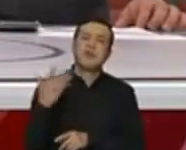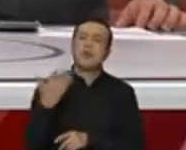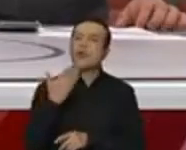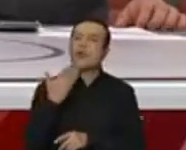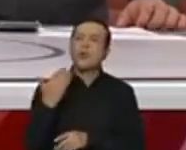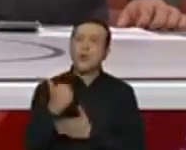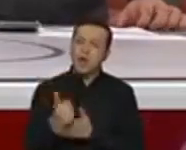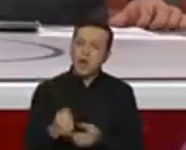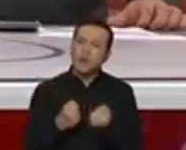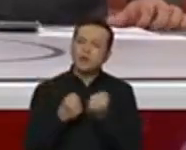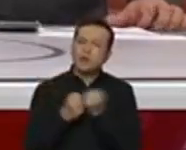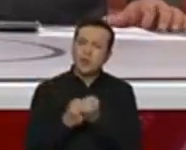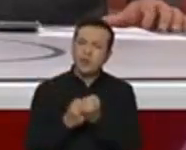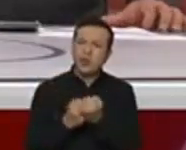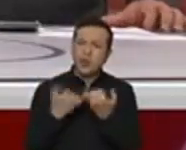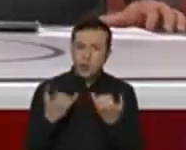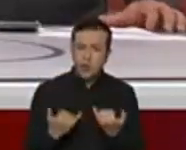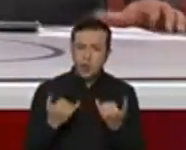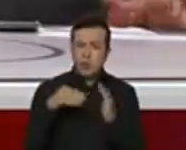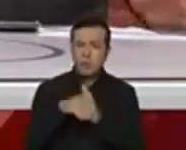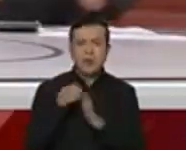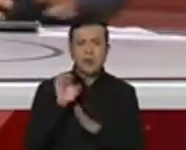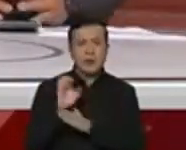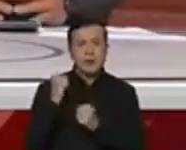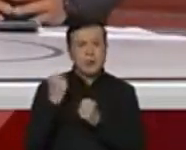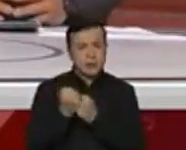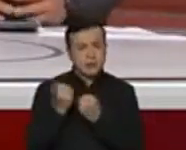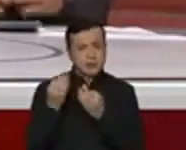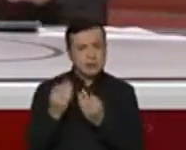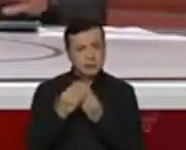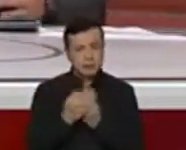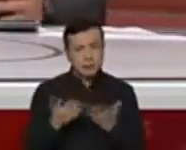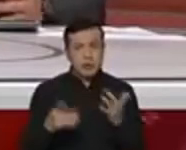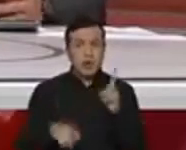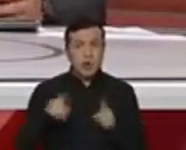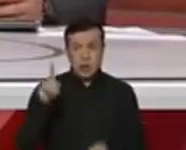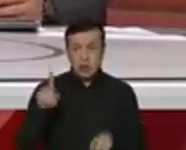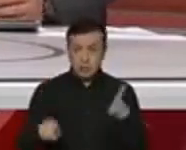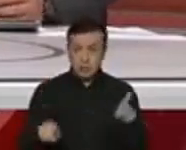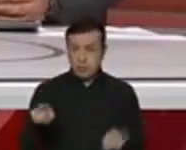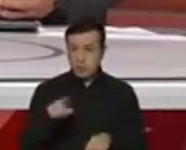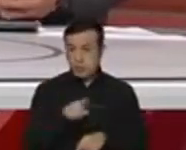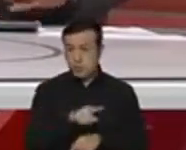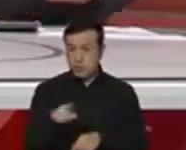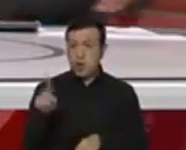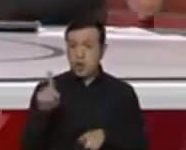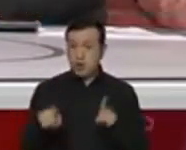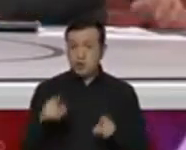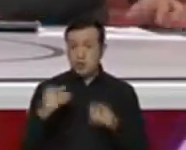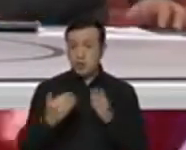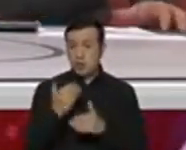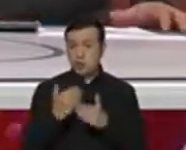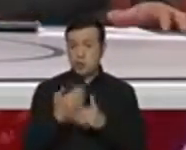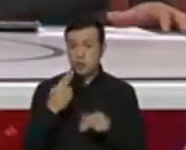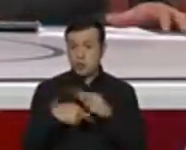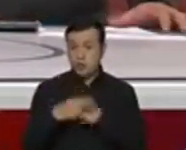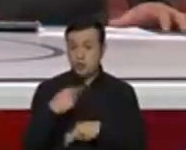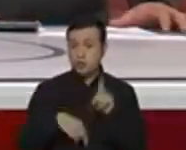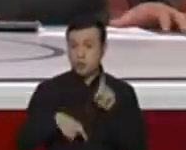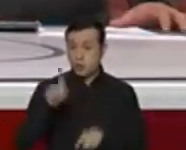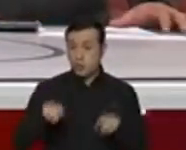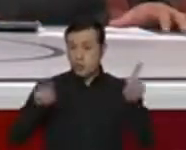este servicio que está ofreciendo en este momento Banecuador para que aquellas personas, aquellos emprendimientos, aquellos productores